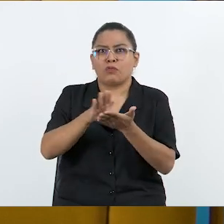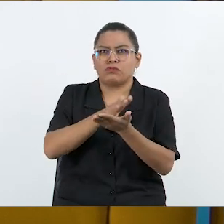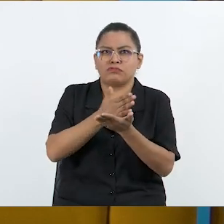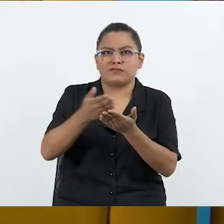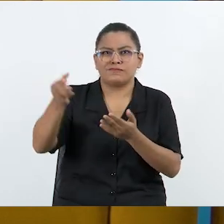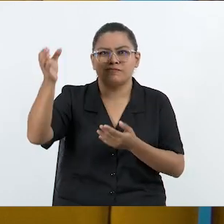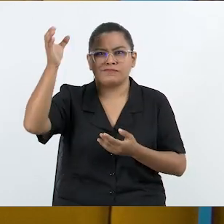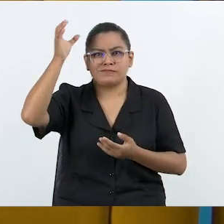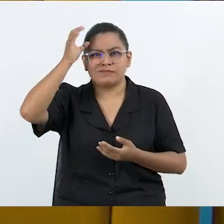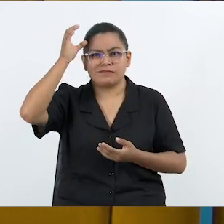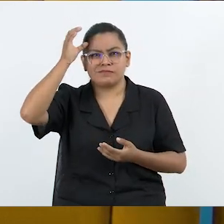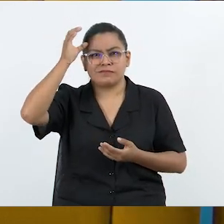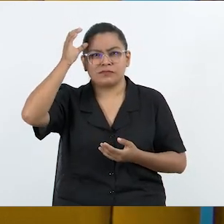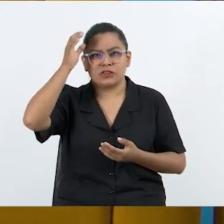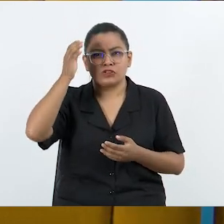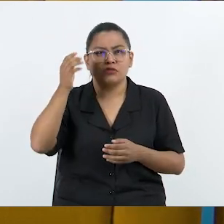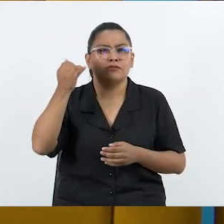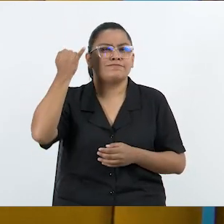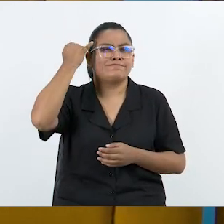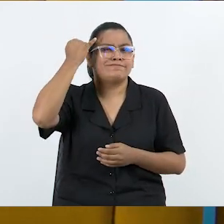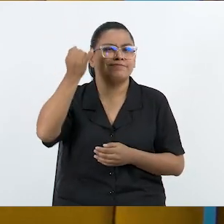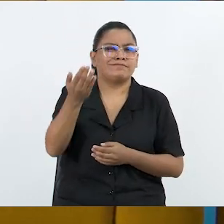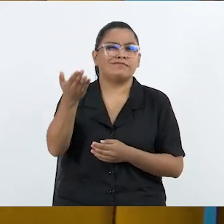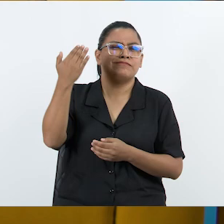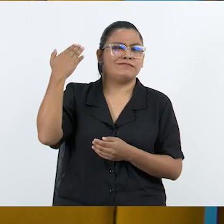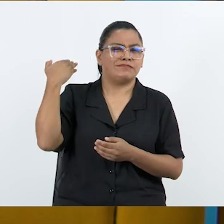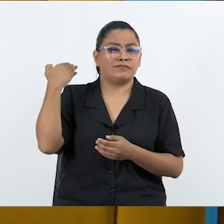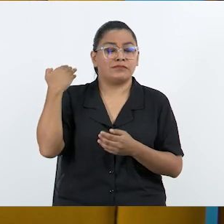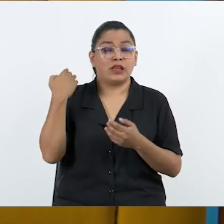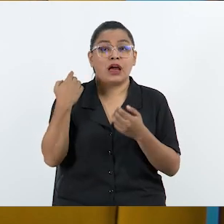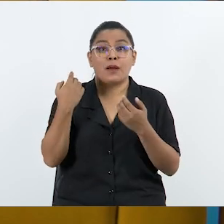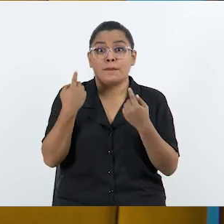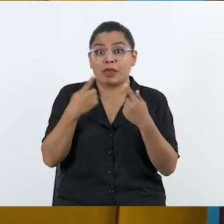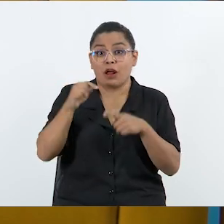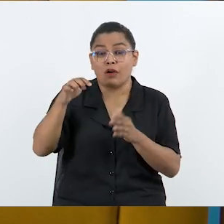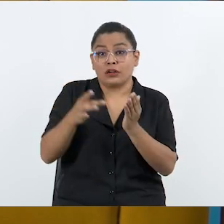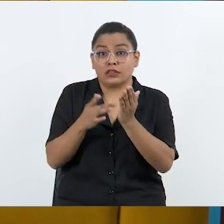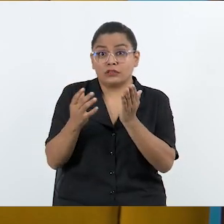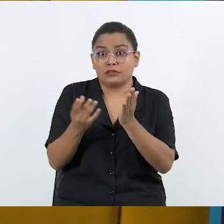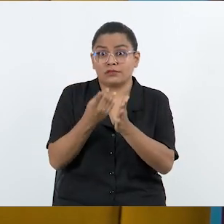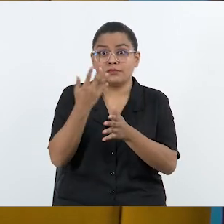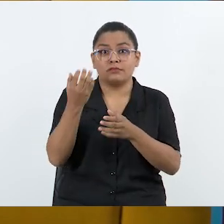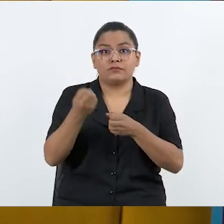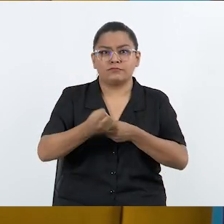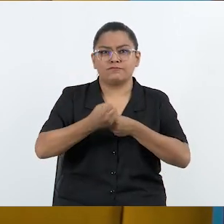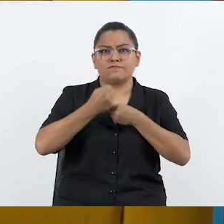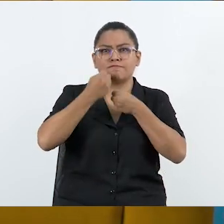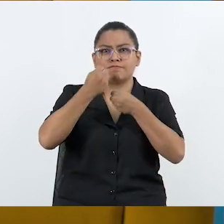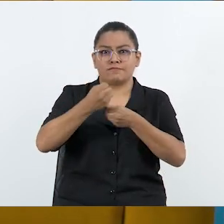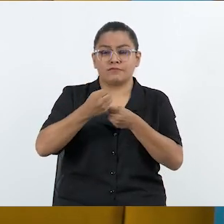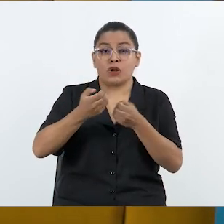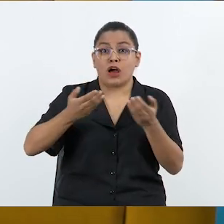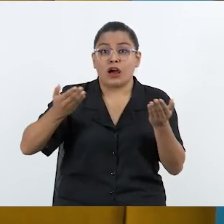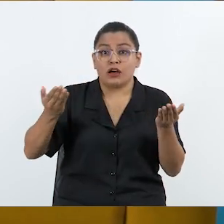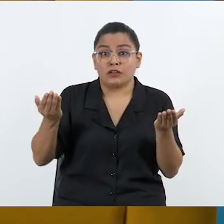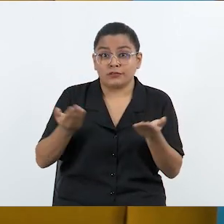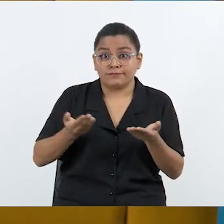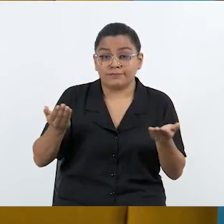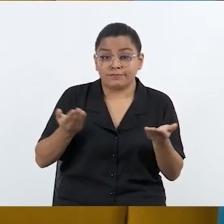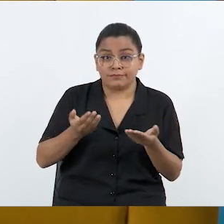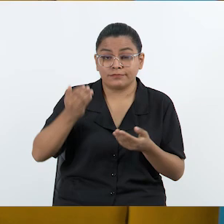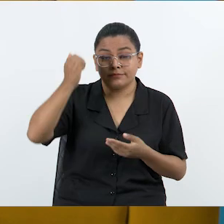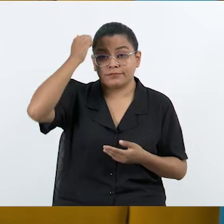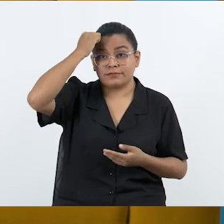o en paradigmas desfasados. La tecnología fortalece las acciones de los aprendizajes y como